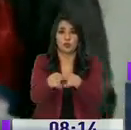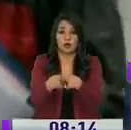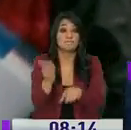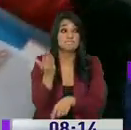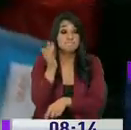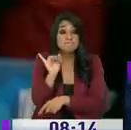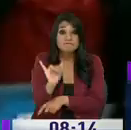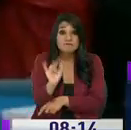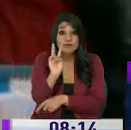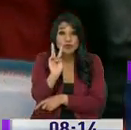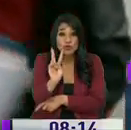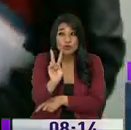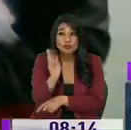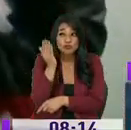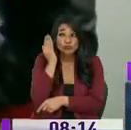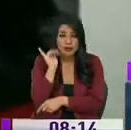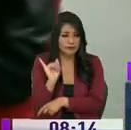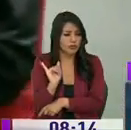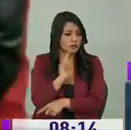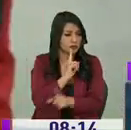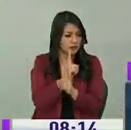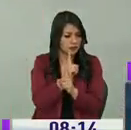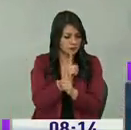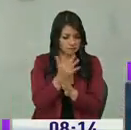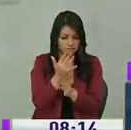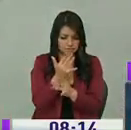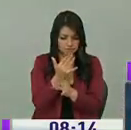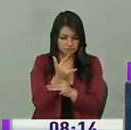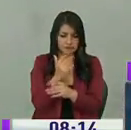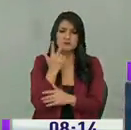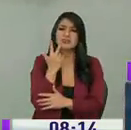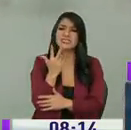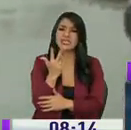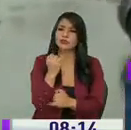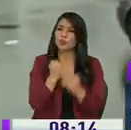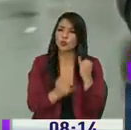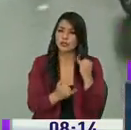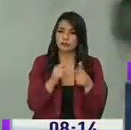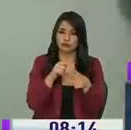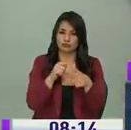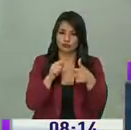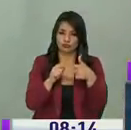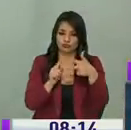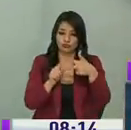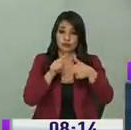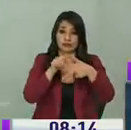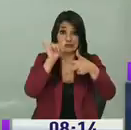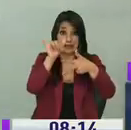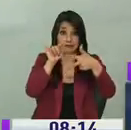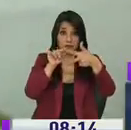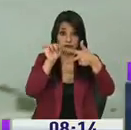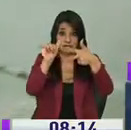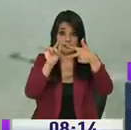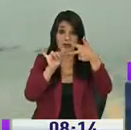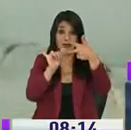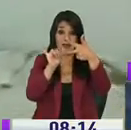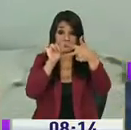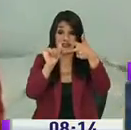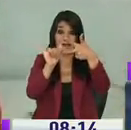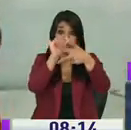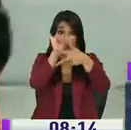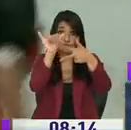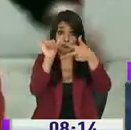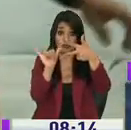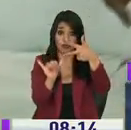los dos últimos, digamos los tres últimos voy a dar a conocer. El día sábado fueron